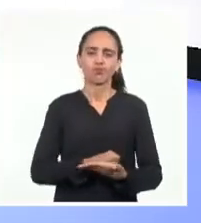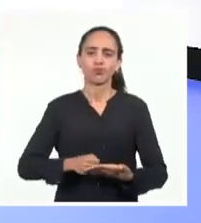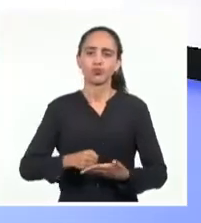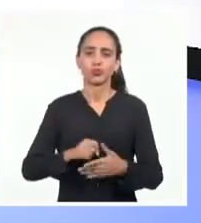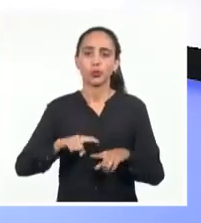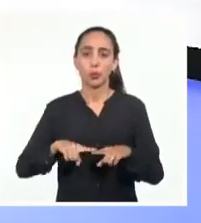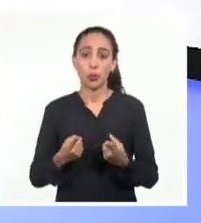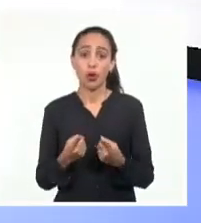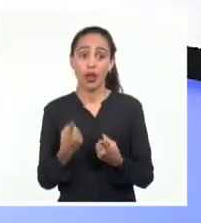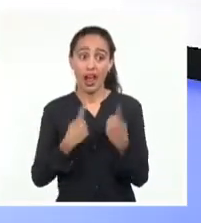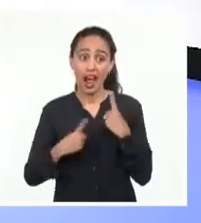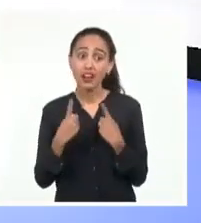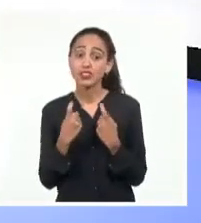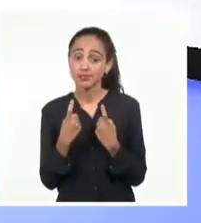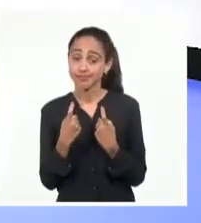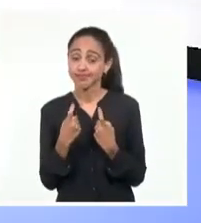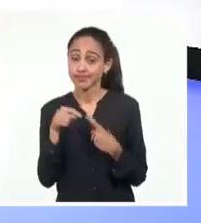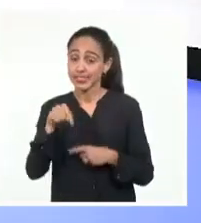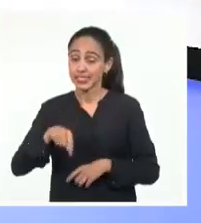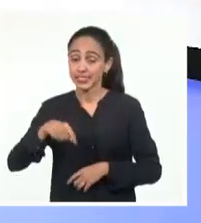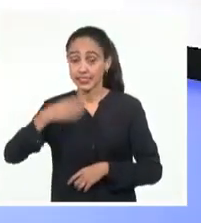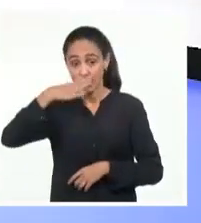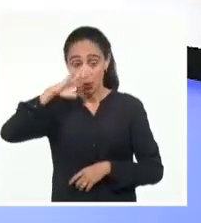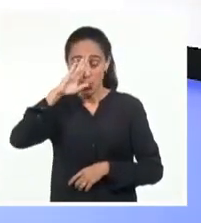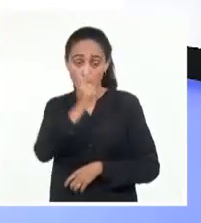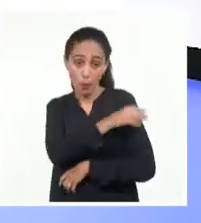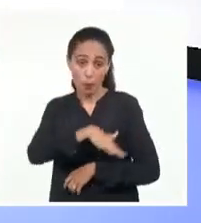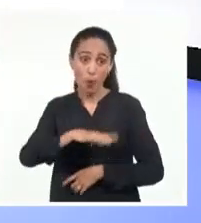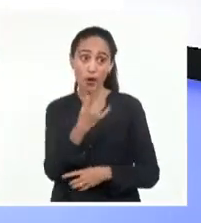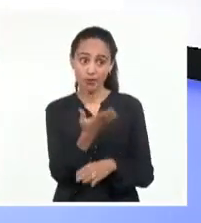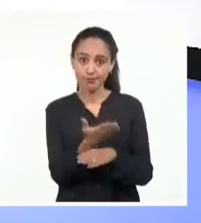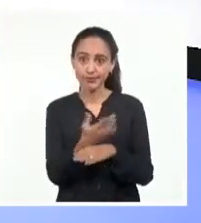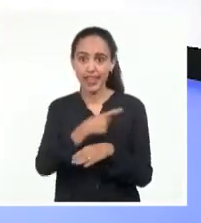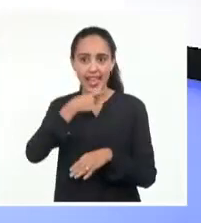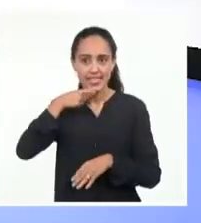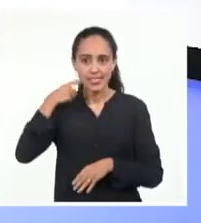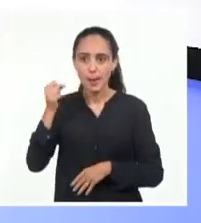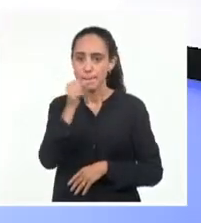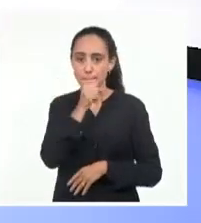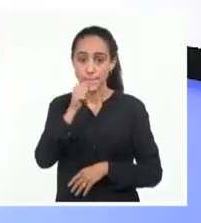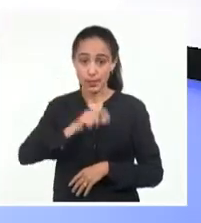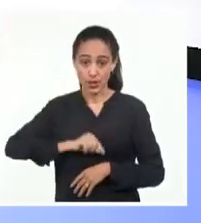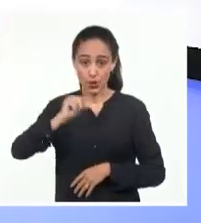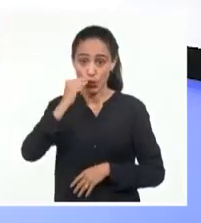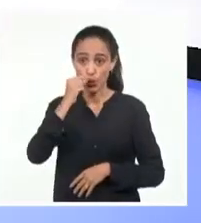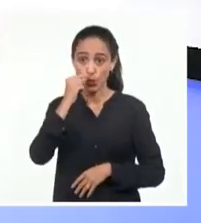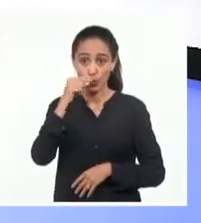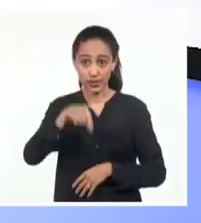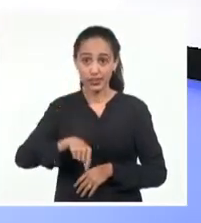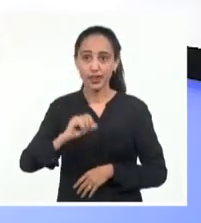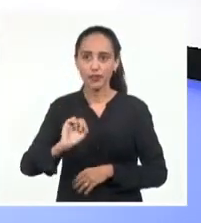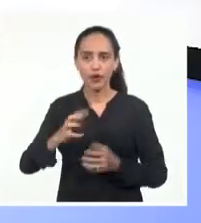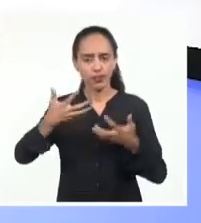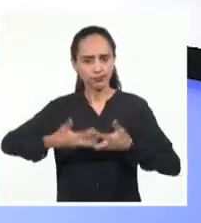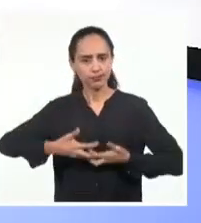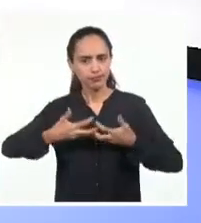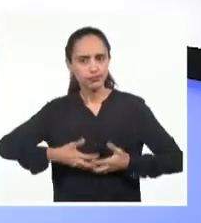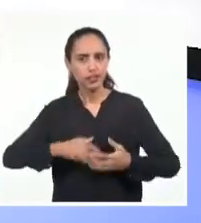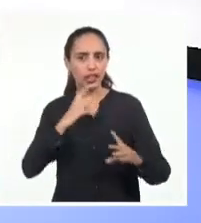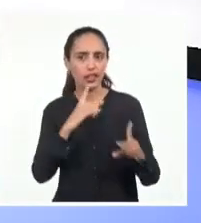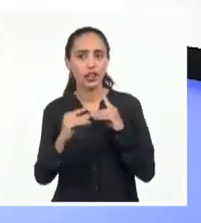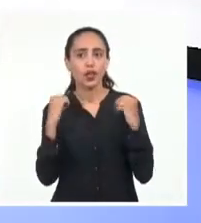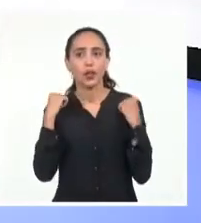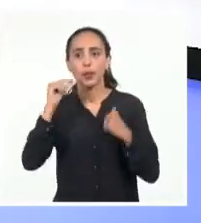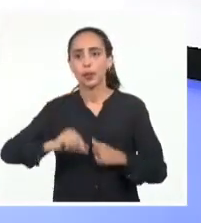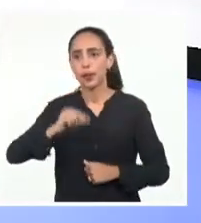evidentemente de un producto deficitario en el país y ampliamente demandado. El periodista Lázaro Manuel Alonso estuvo en la industria, conversó con su